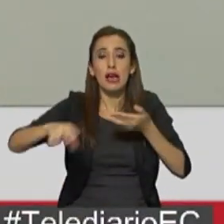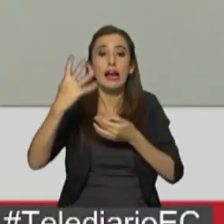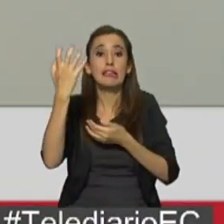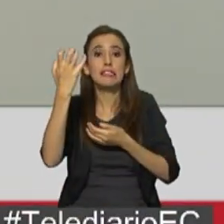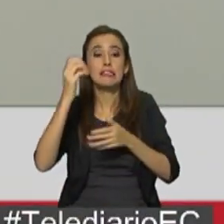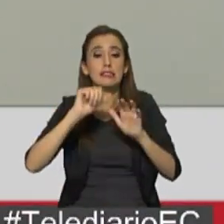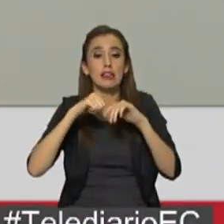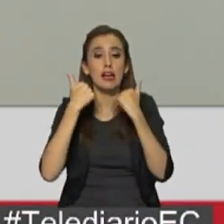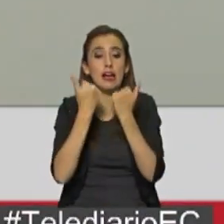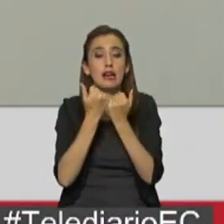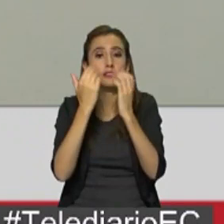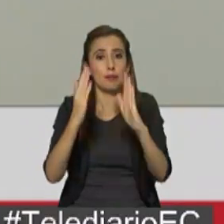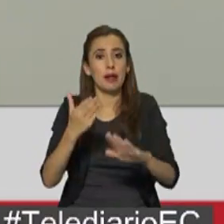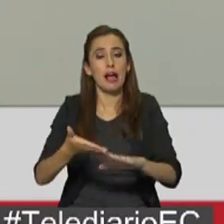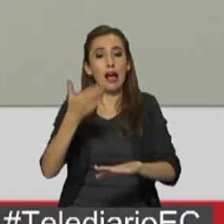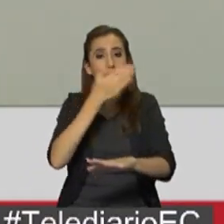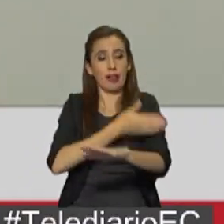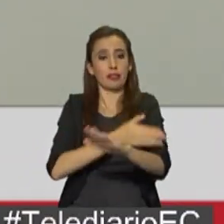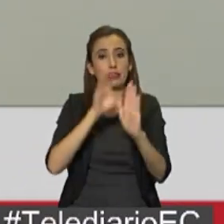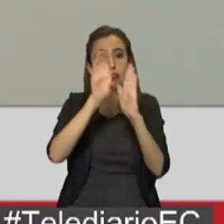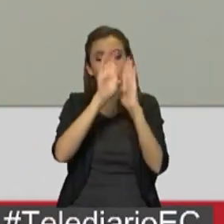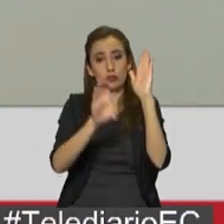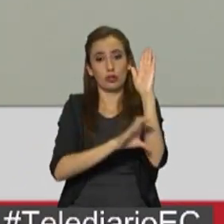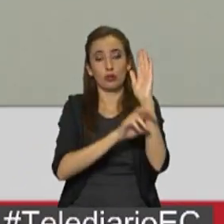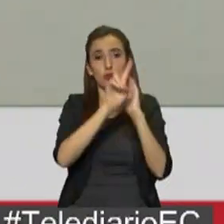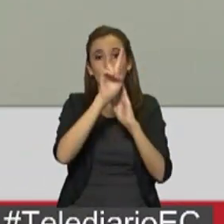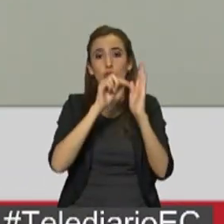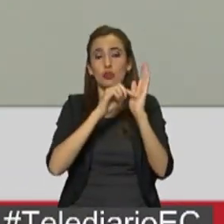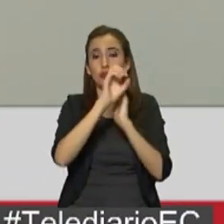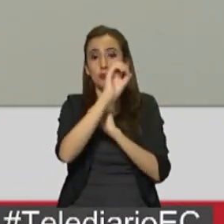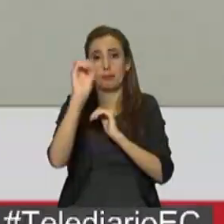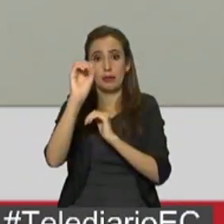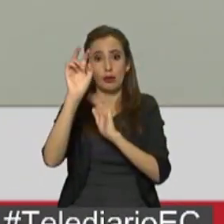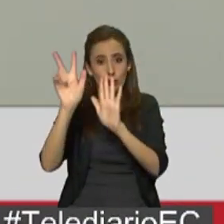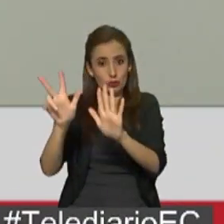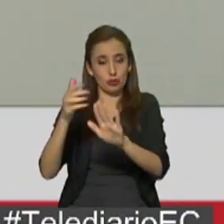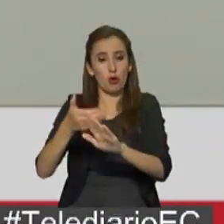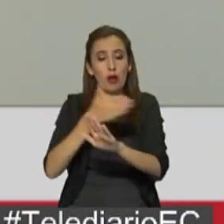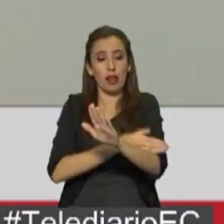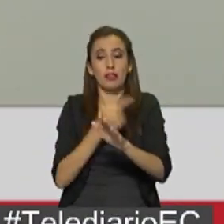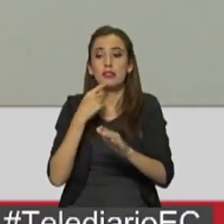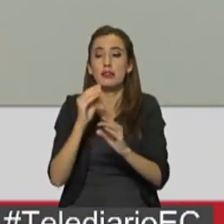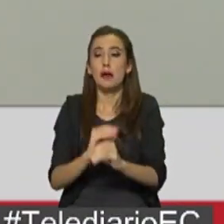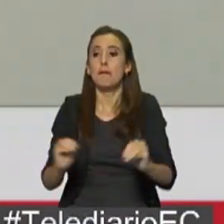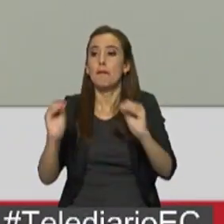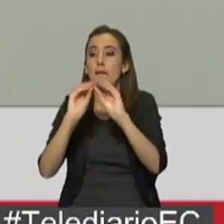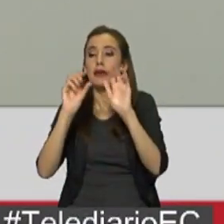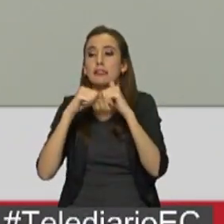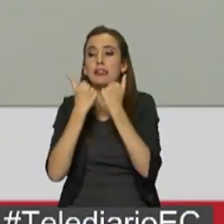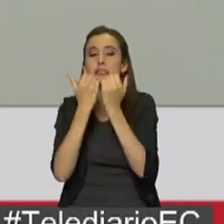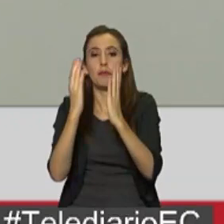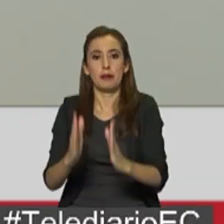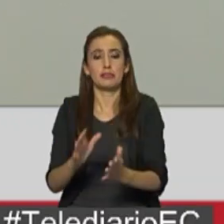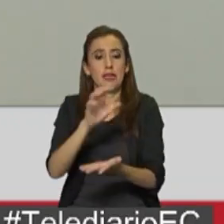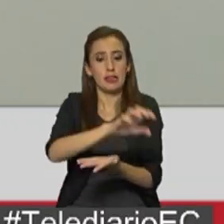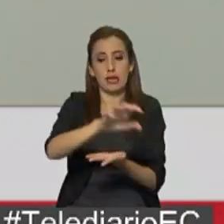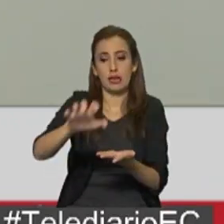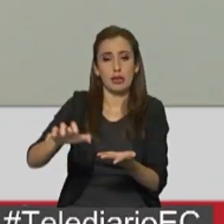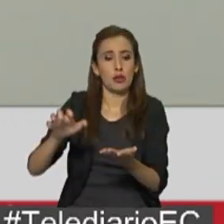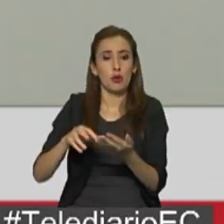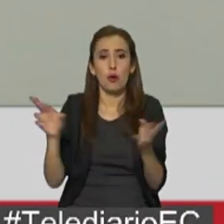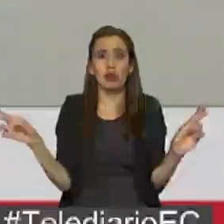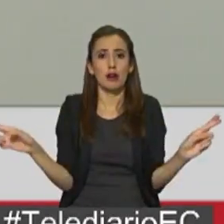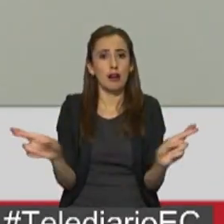constitución del 2008 y también reduciendo el número de asambleístas por provincia en el país